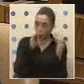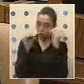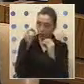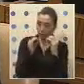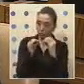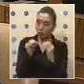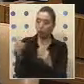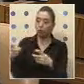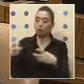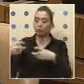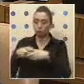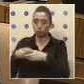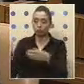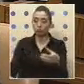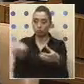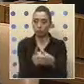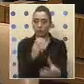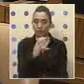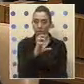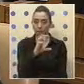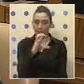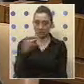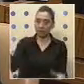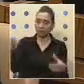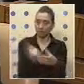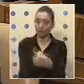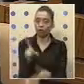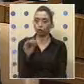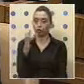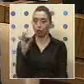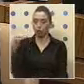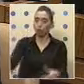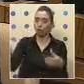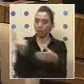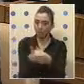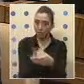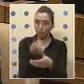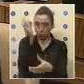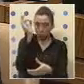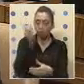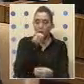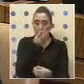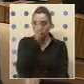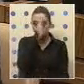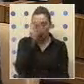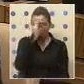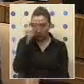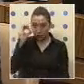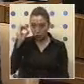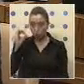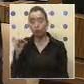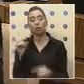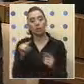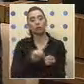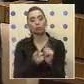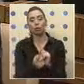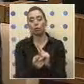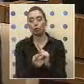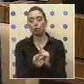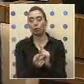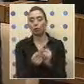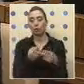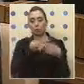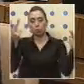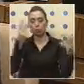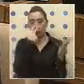gremio. Estuvo allí la CPC, estuvo la SOFOFA, me consta, expresando su opinión. Eso arrojó un resultado que fue de público